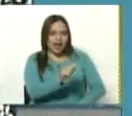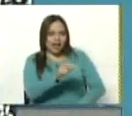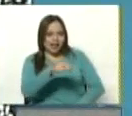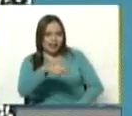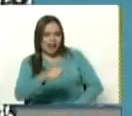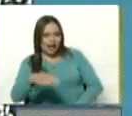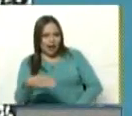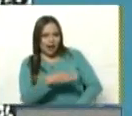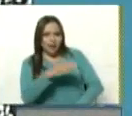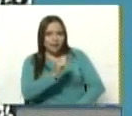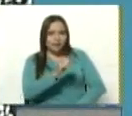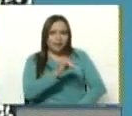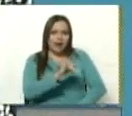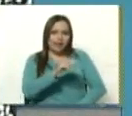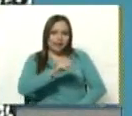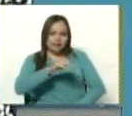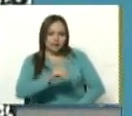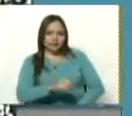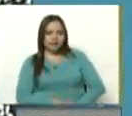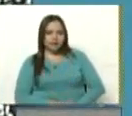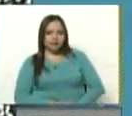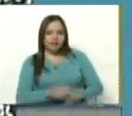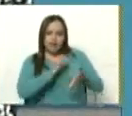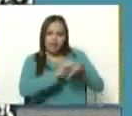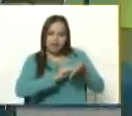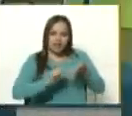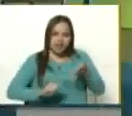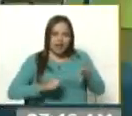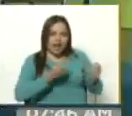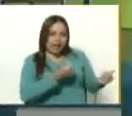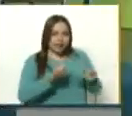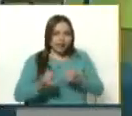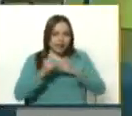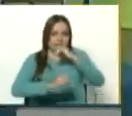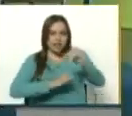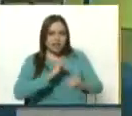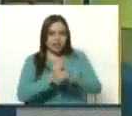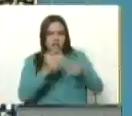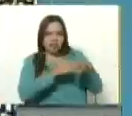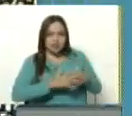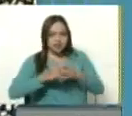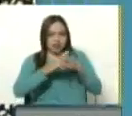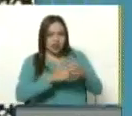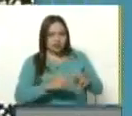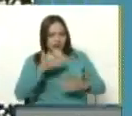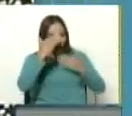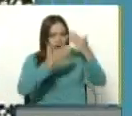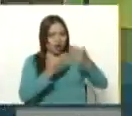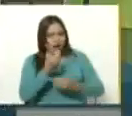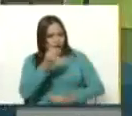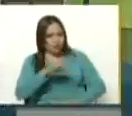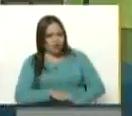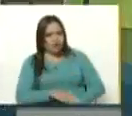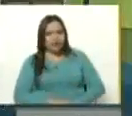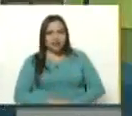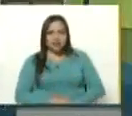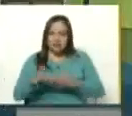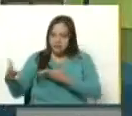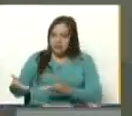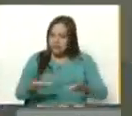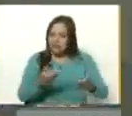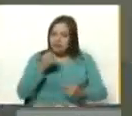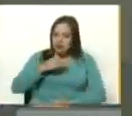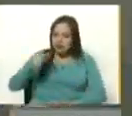escritora, activista internacionalista estadounidense. Hola, hola, Venezuela. ¿Cómo está? Bienvenida. Hola, buenos días. Además, qué gusto que nos